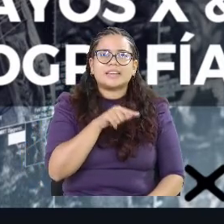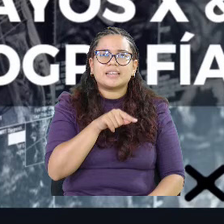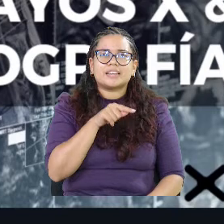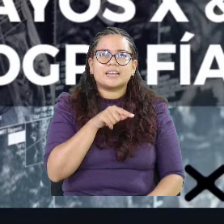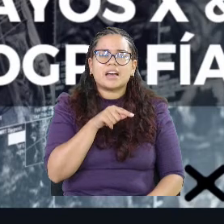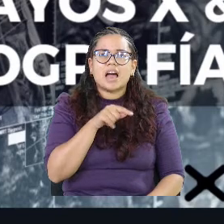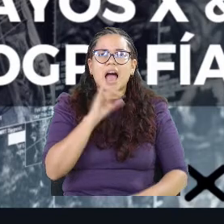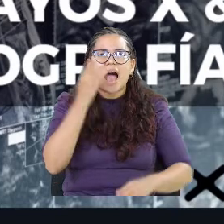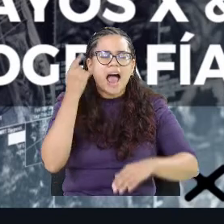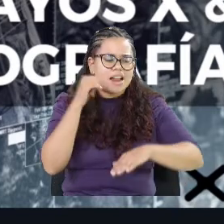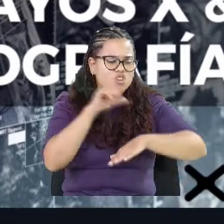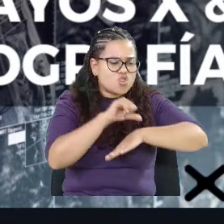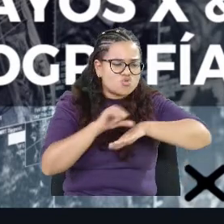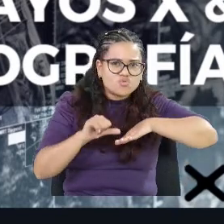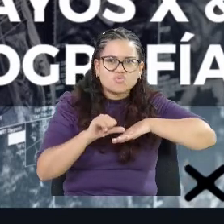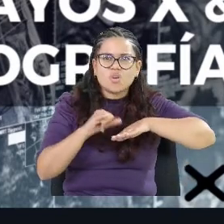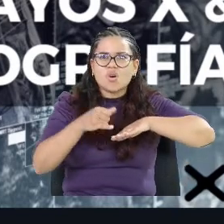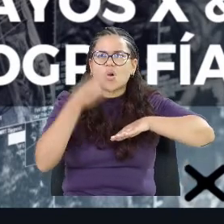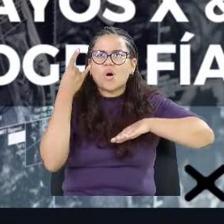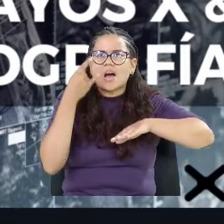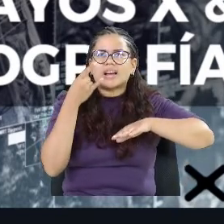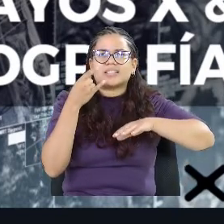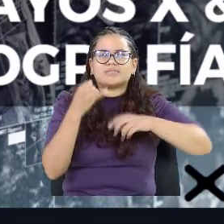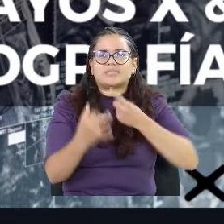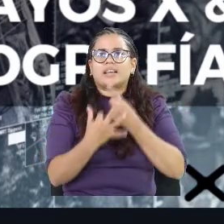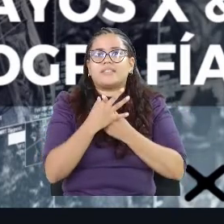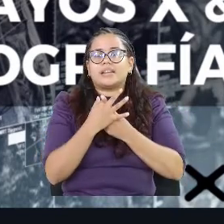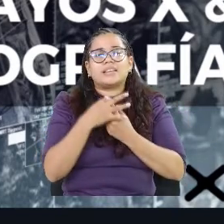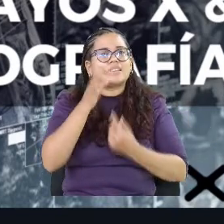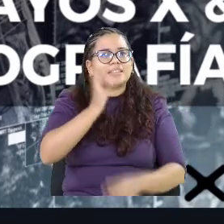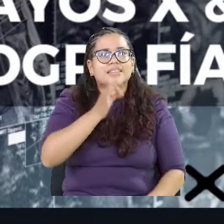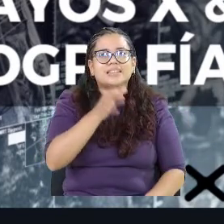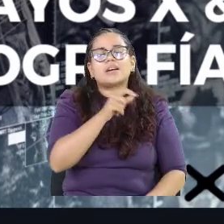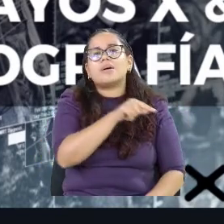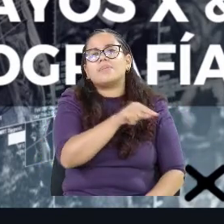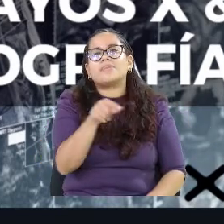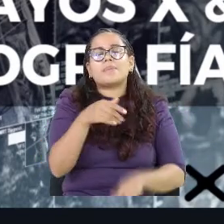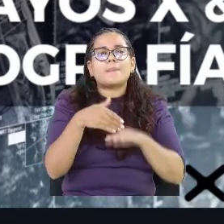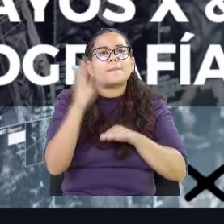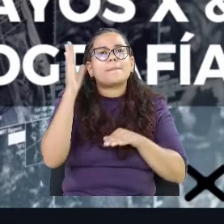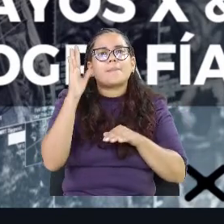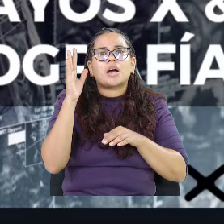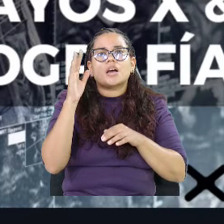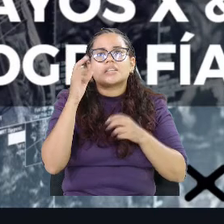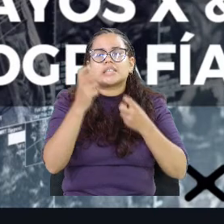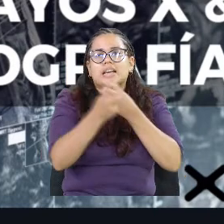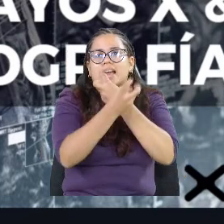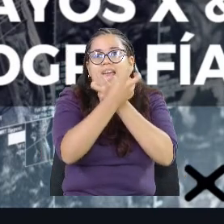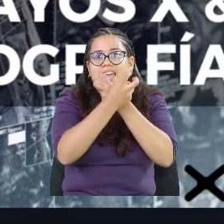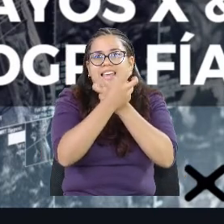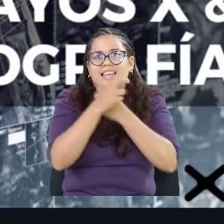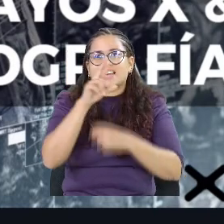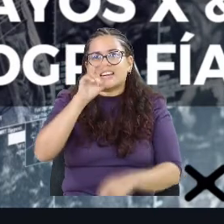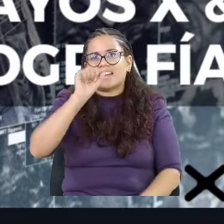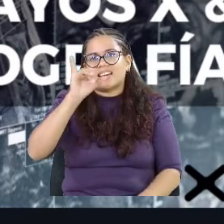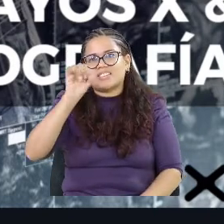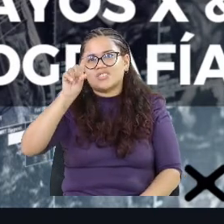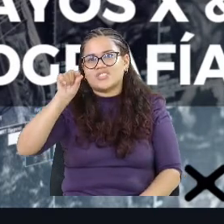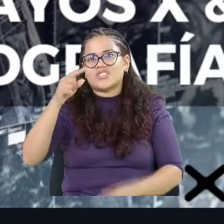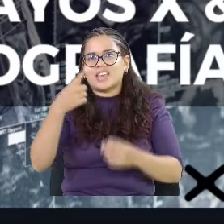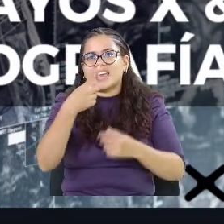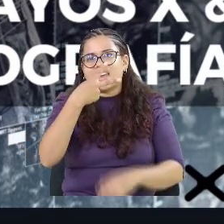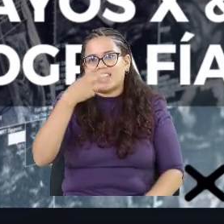una herida o una condición como esta, pues lo más que se le hace es rayos X y tomografías, en las que